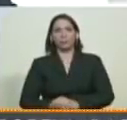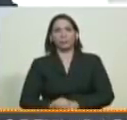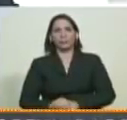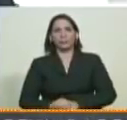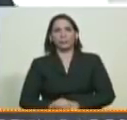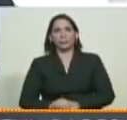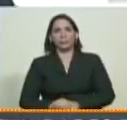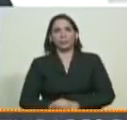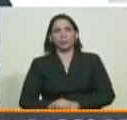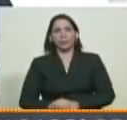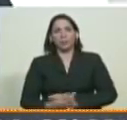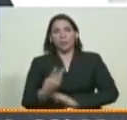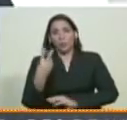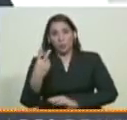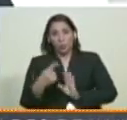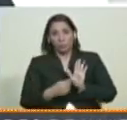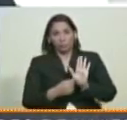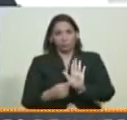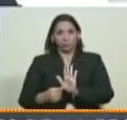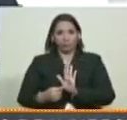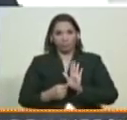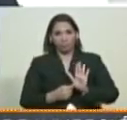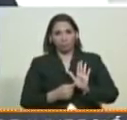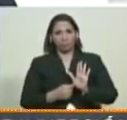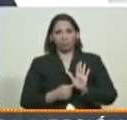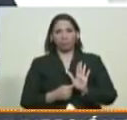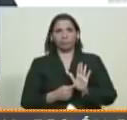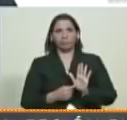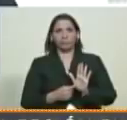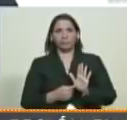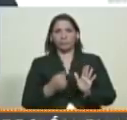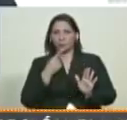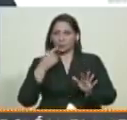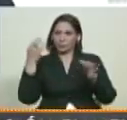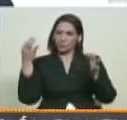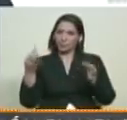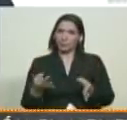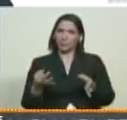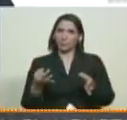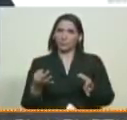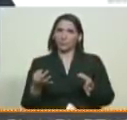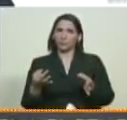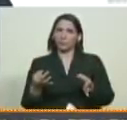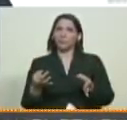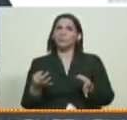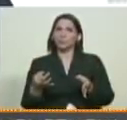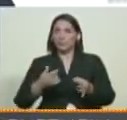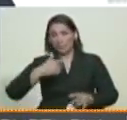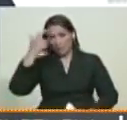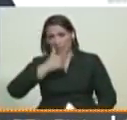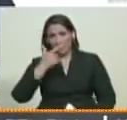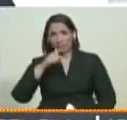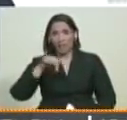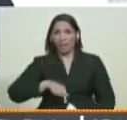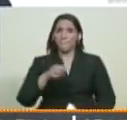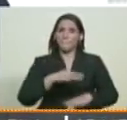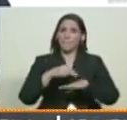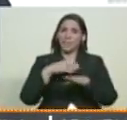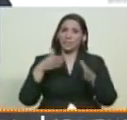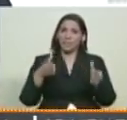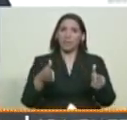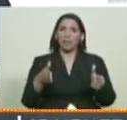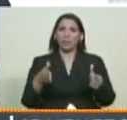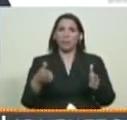ejemplos de esta introducción que he dicho, que ratifica el prestigio que el Ministerio Público ha tenido en la